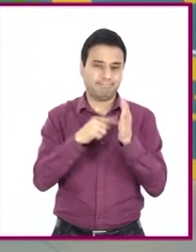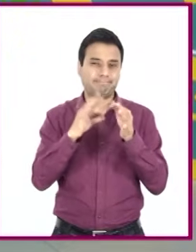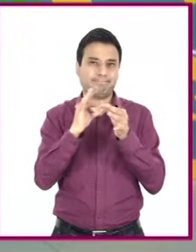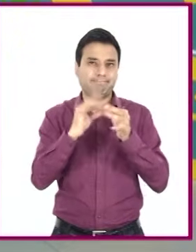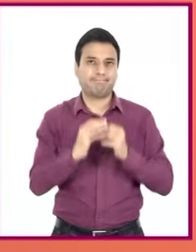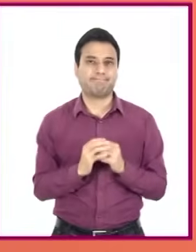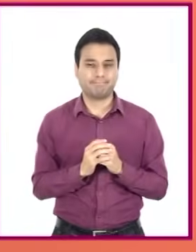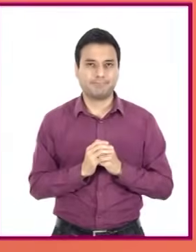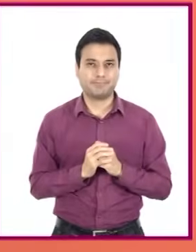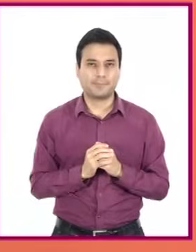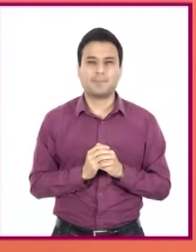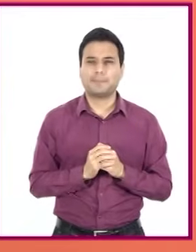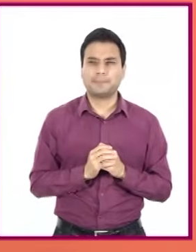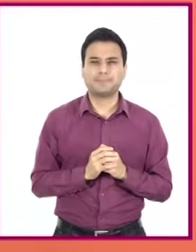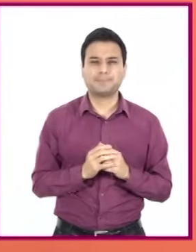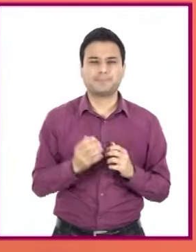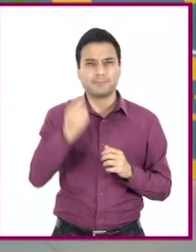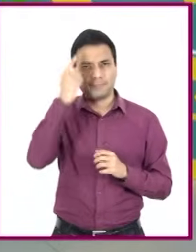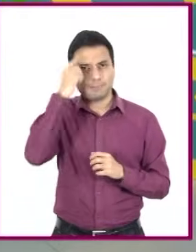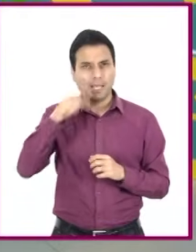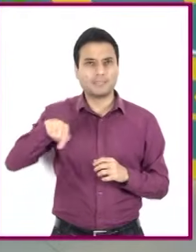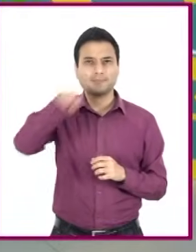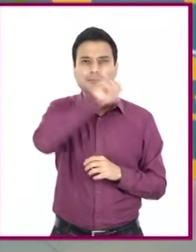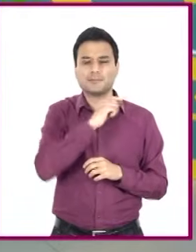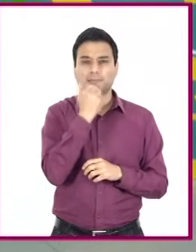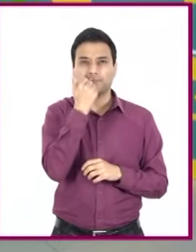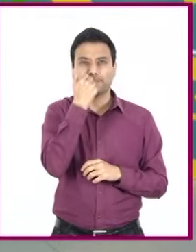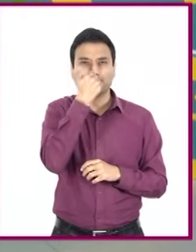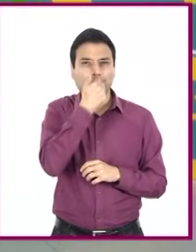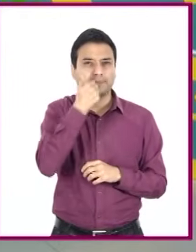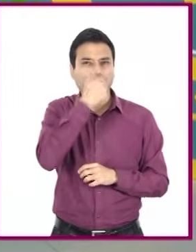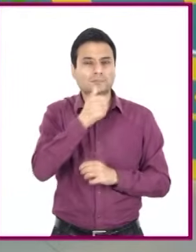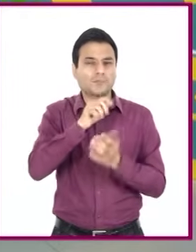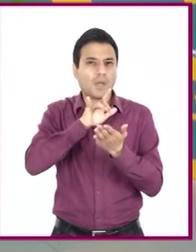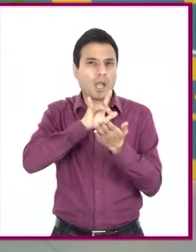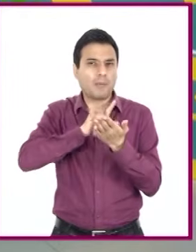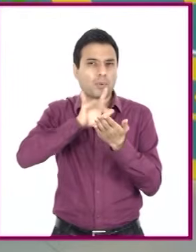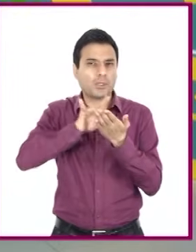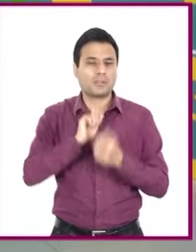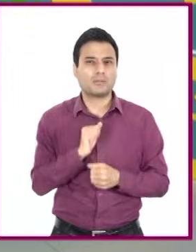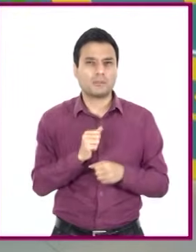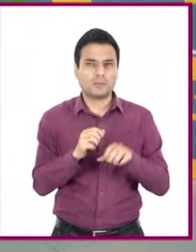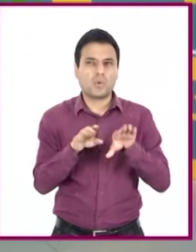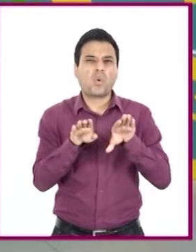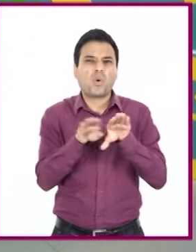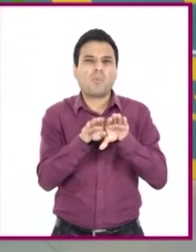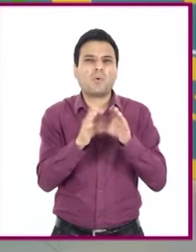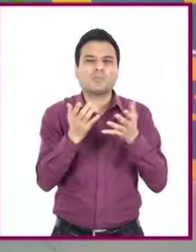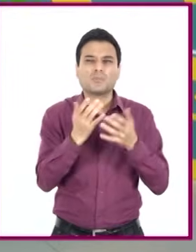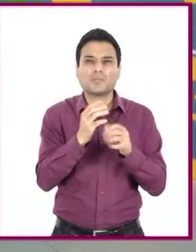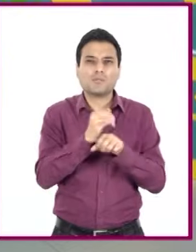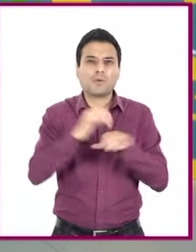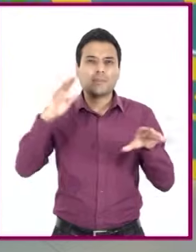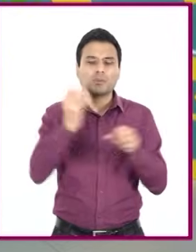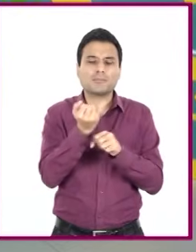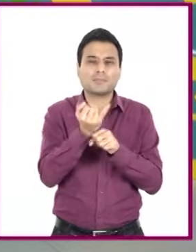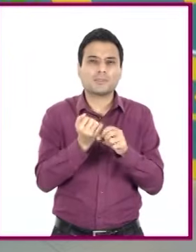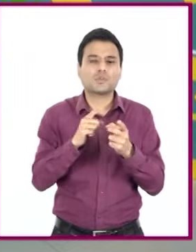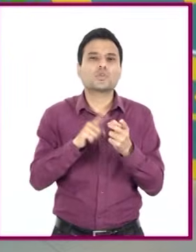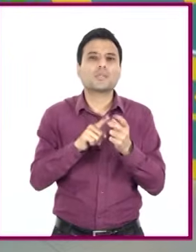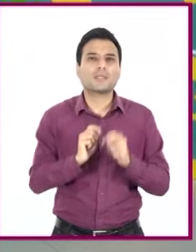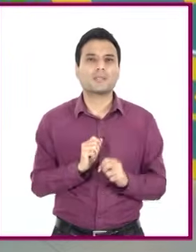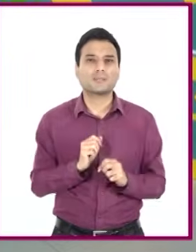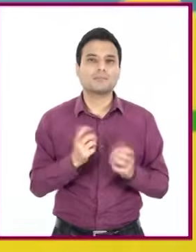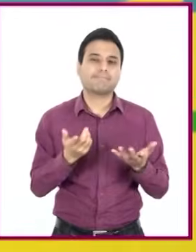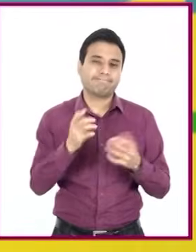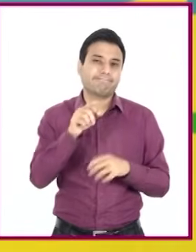maestro, y para apoyar a todas las alumnas y los alumnos que nos ven, ¿en dónde más les sugieren consultar información? Si tienen